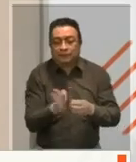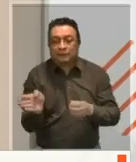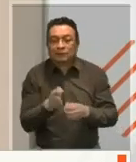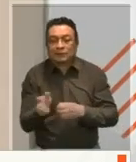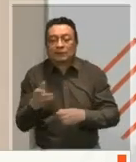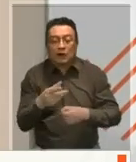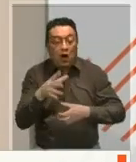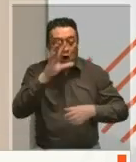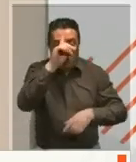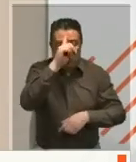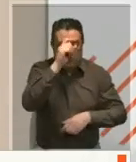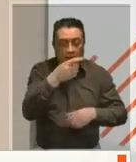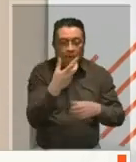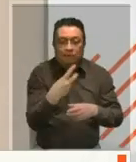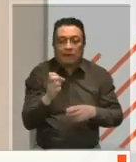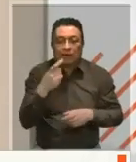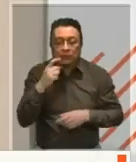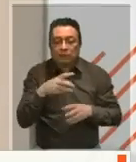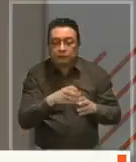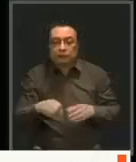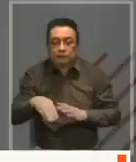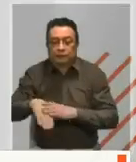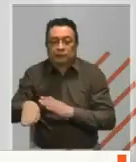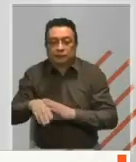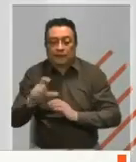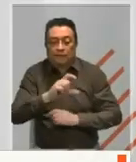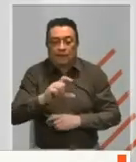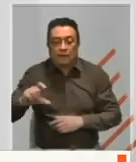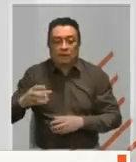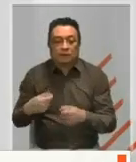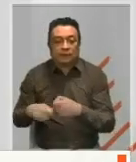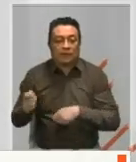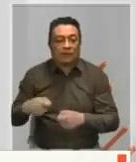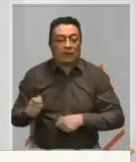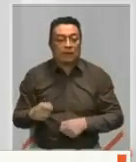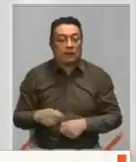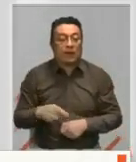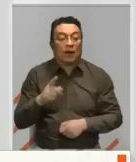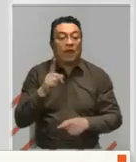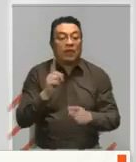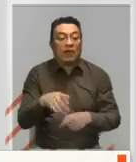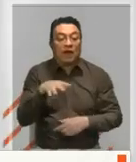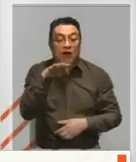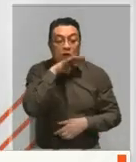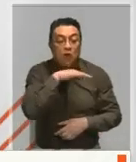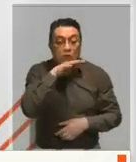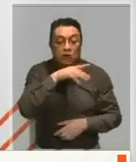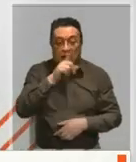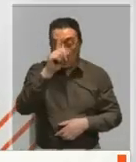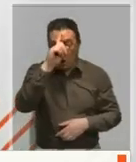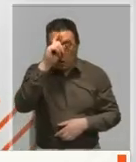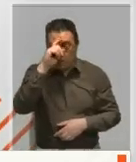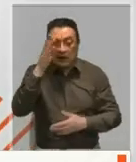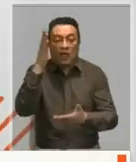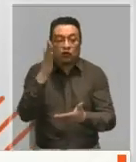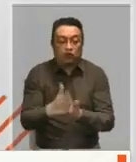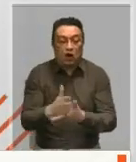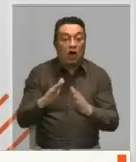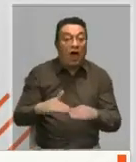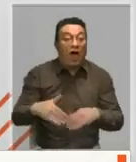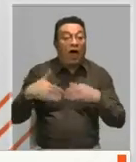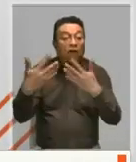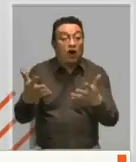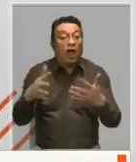nivel intrahospitalario especialmente en el formato ampollas sustancia que debía ser Us exclusivamente en hospitales y que fuera de los recintos ya asma